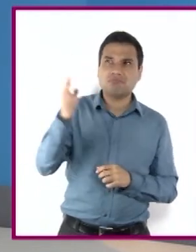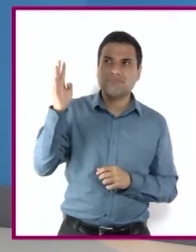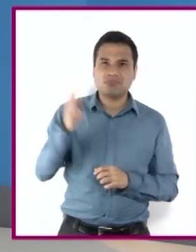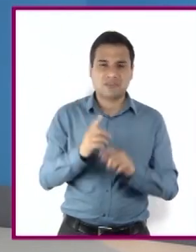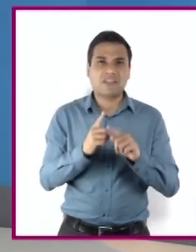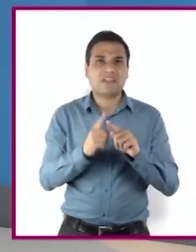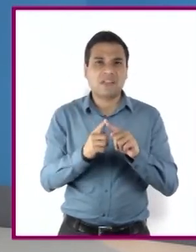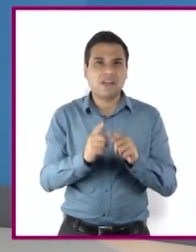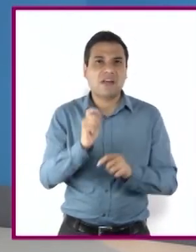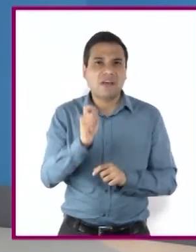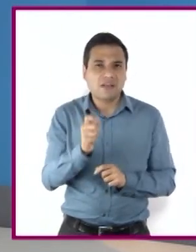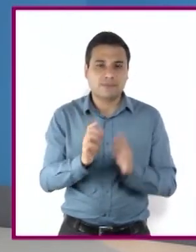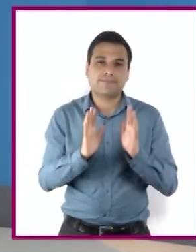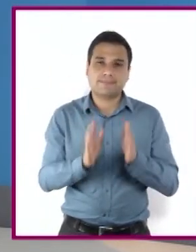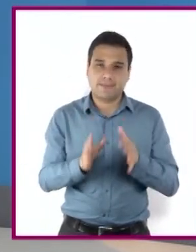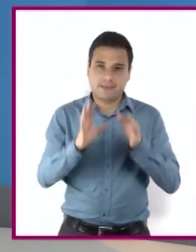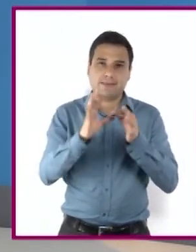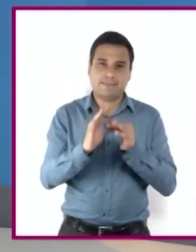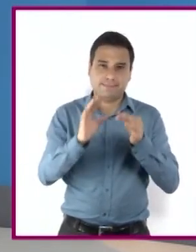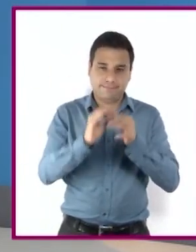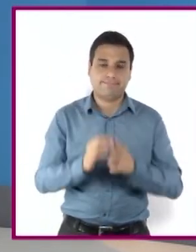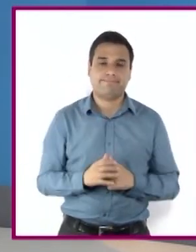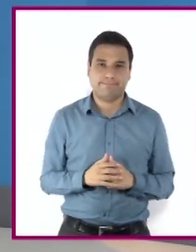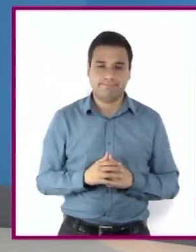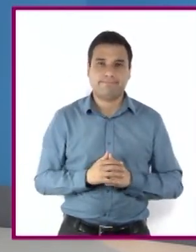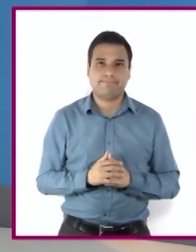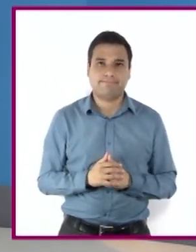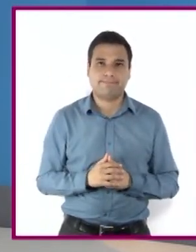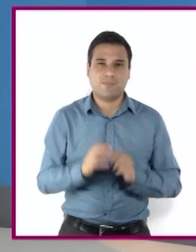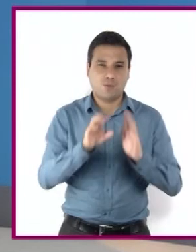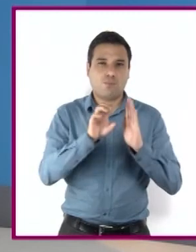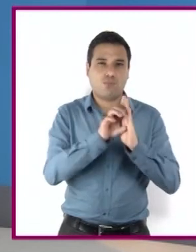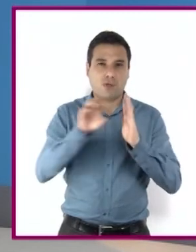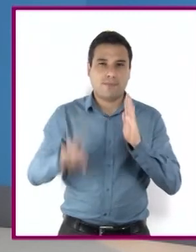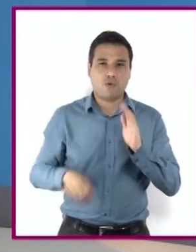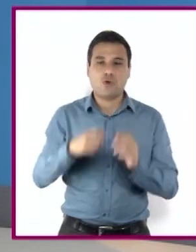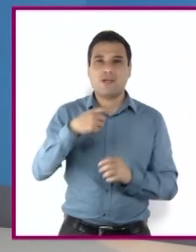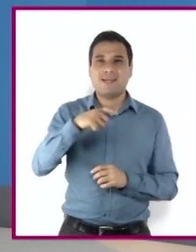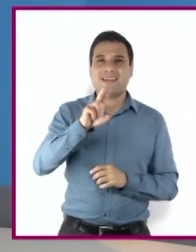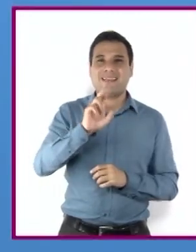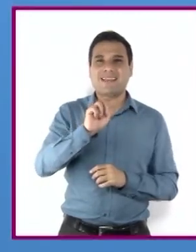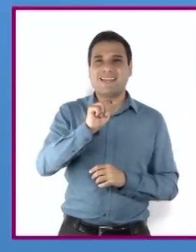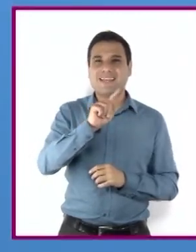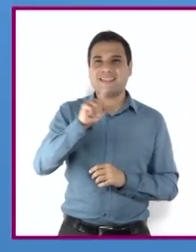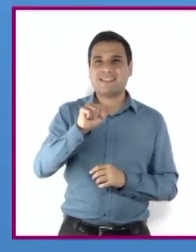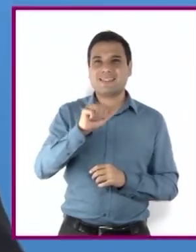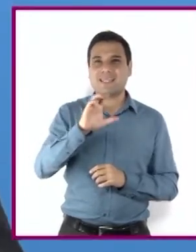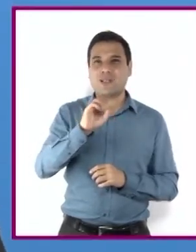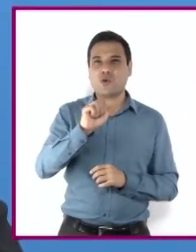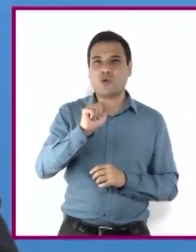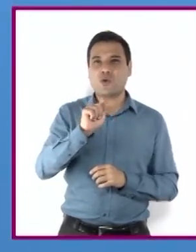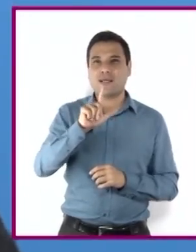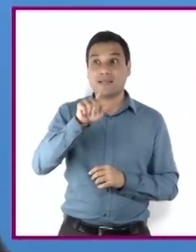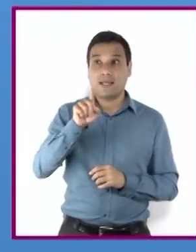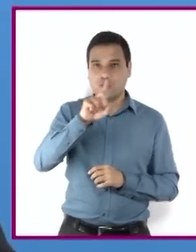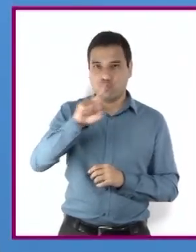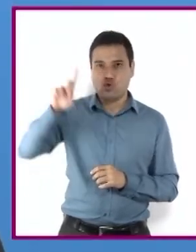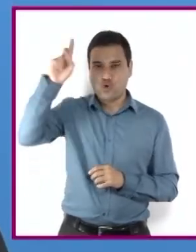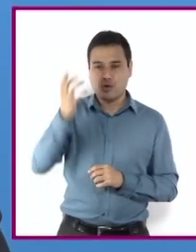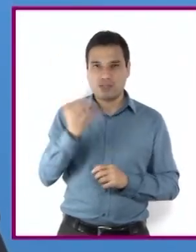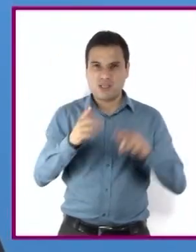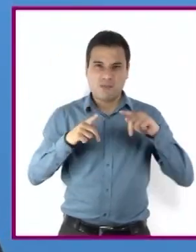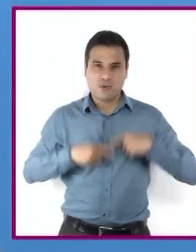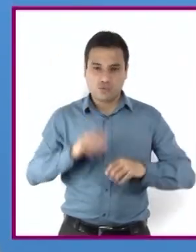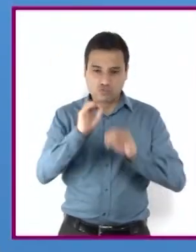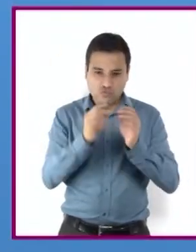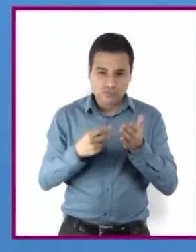sociedades prehispánicas, como lo fue Quetzalcóatl, el dios creador de la humanidad. Pero, ¿qué pasaba en otras